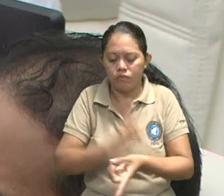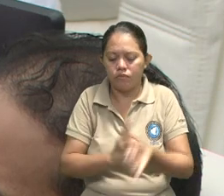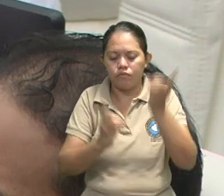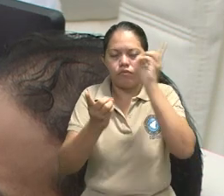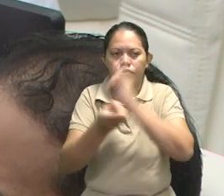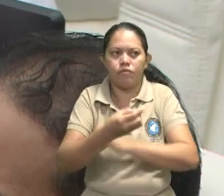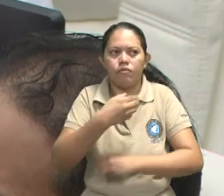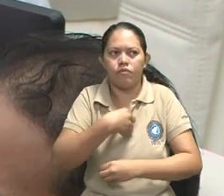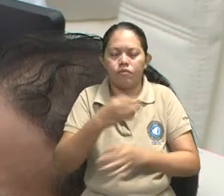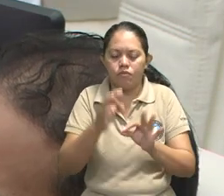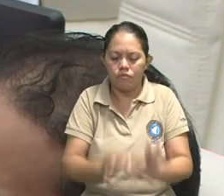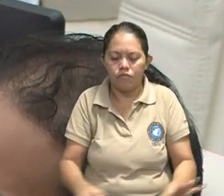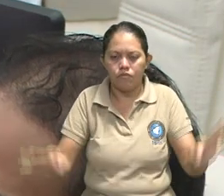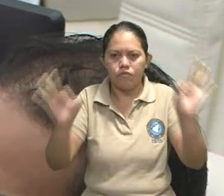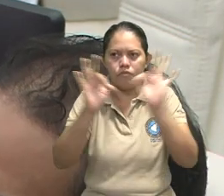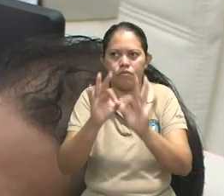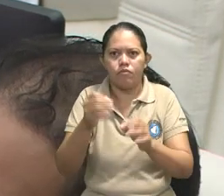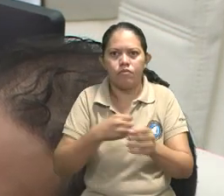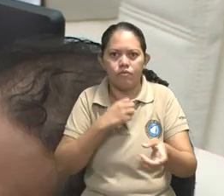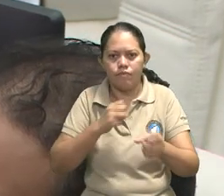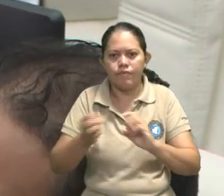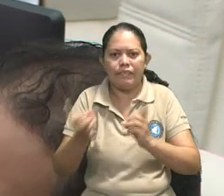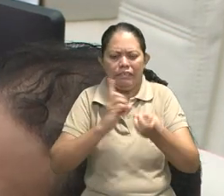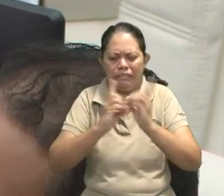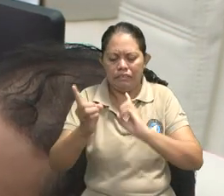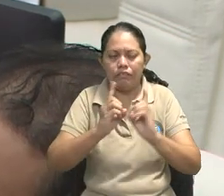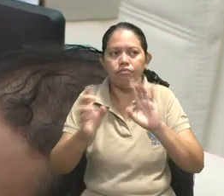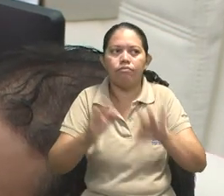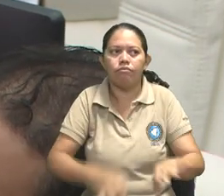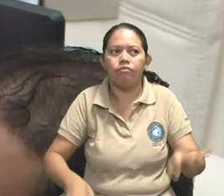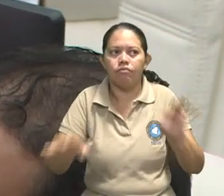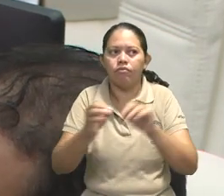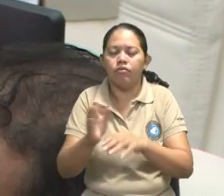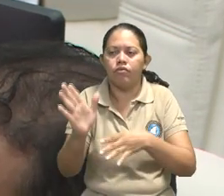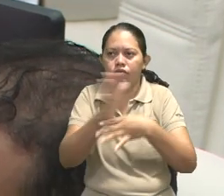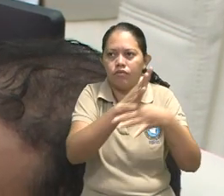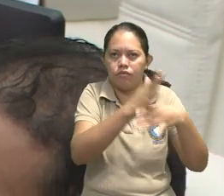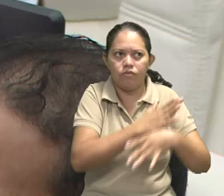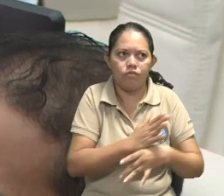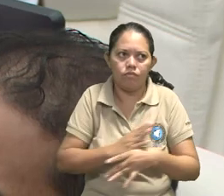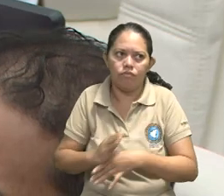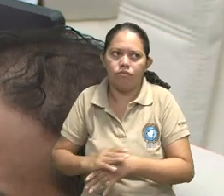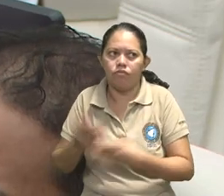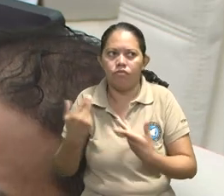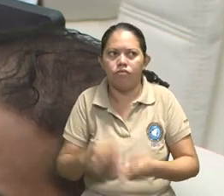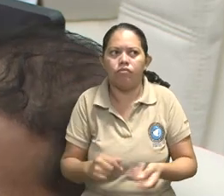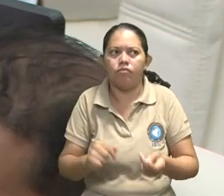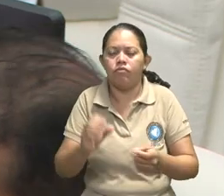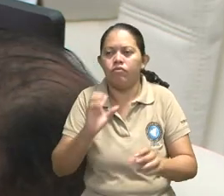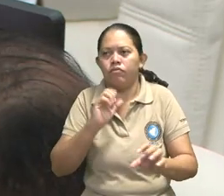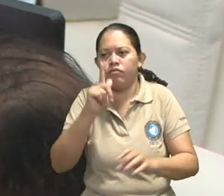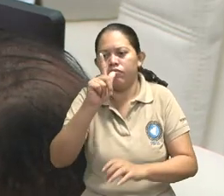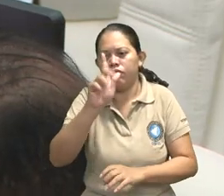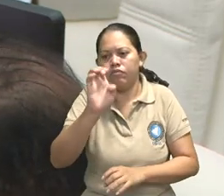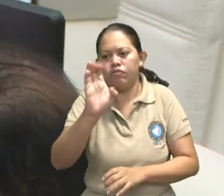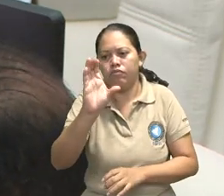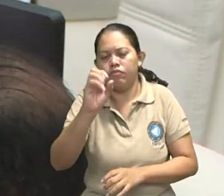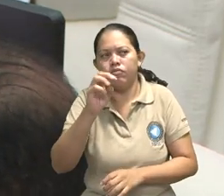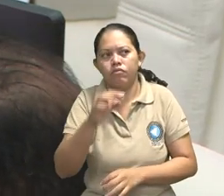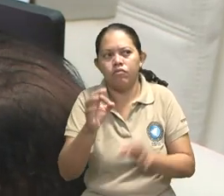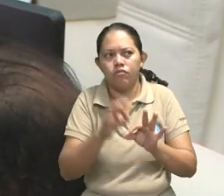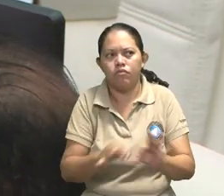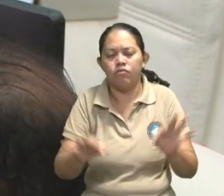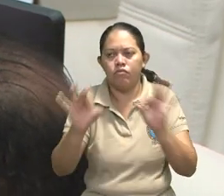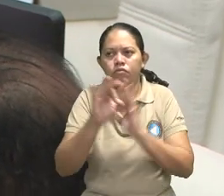evolucionado y con un importante nivel de competencia entre diversos operadores de múltiples servicios de telecomunicaciones. El